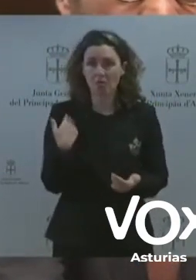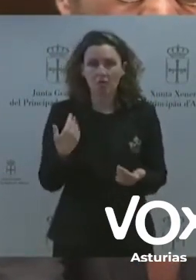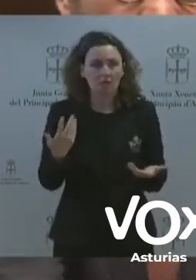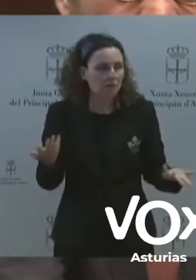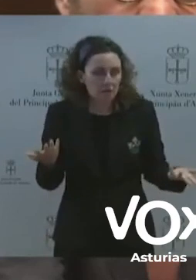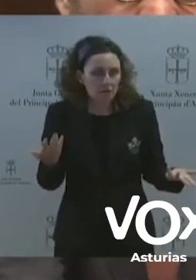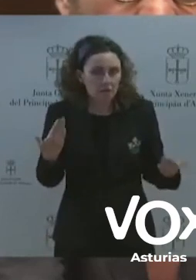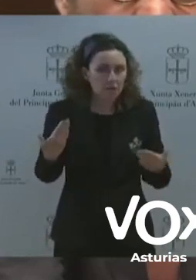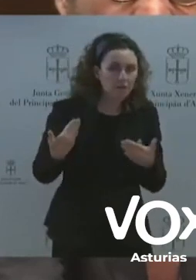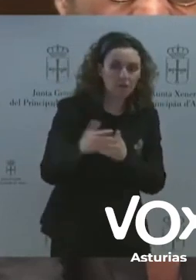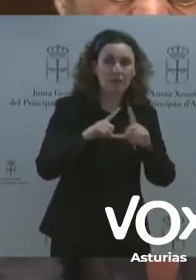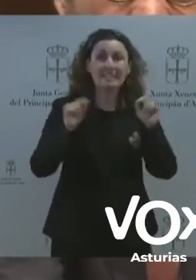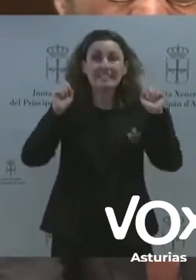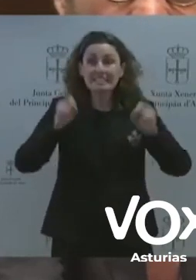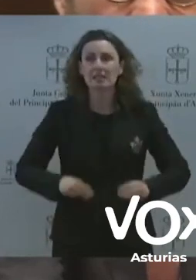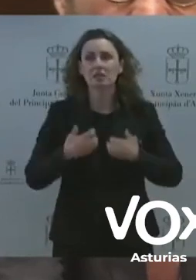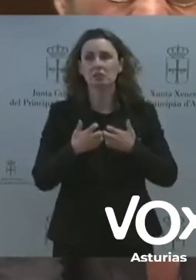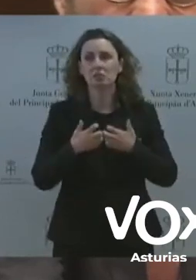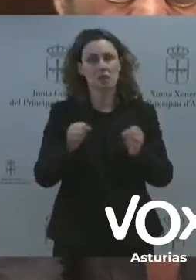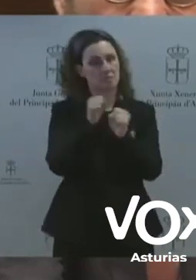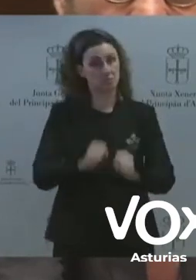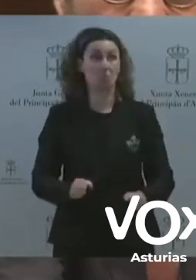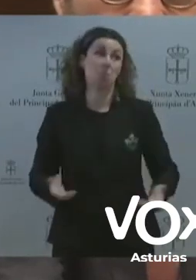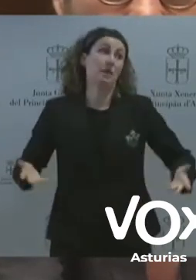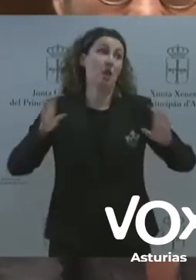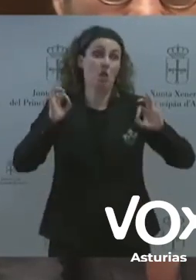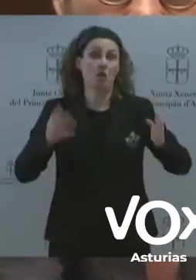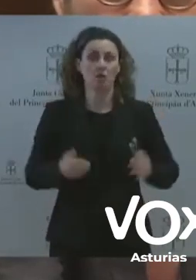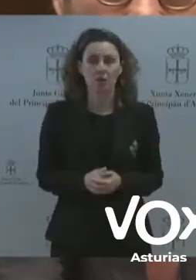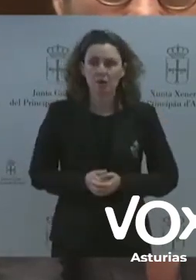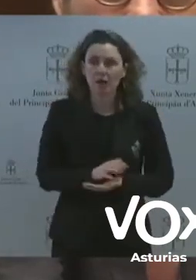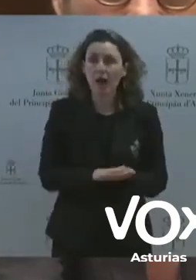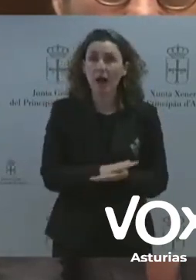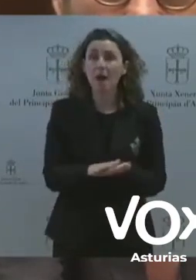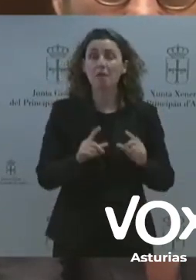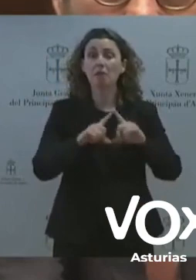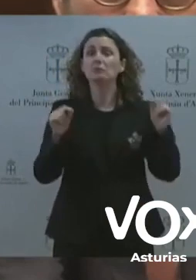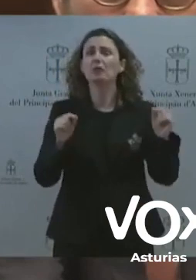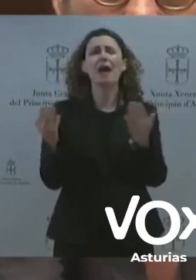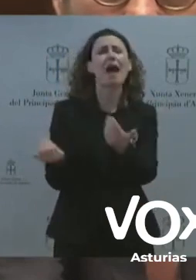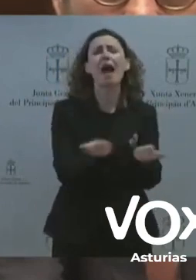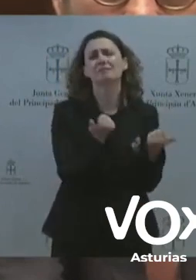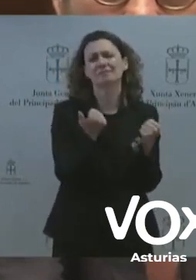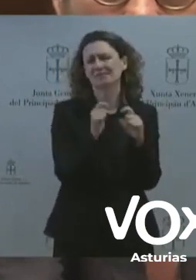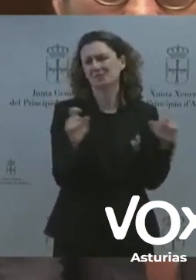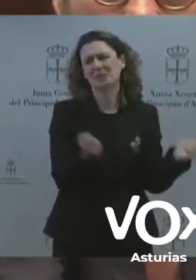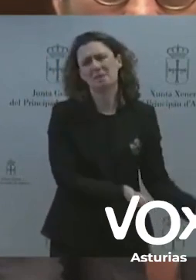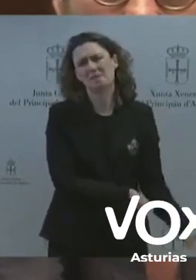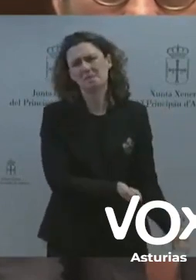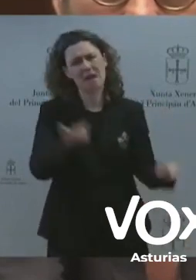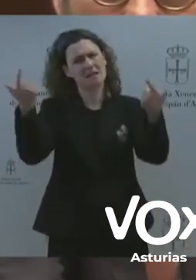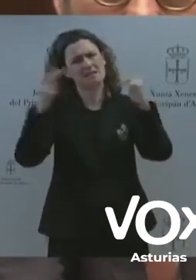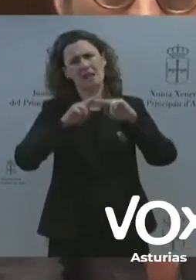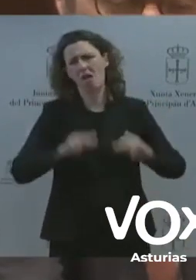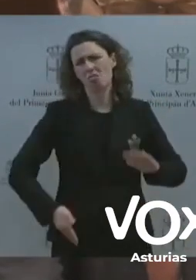industria, por supuesto. Con usted, Asturias ha despedido a grandes industrias multinacionales. En su discurso de